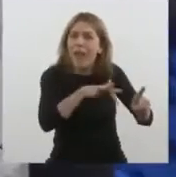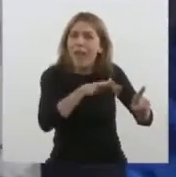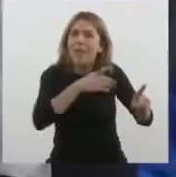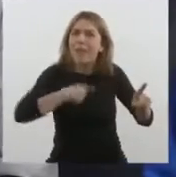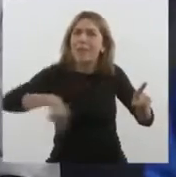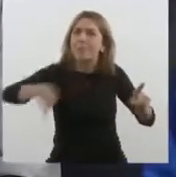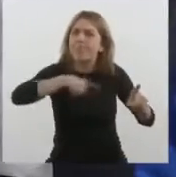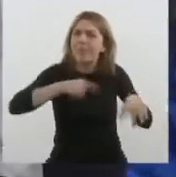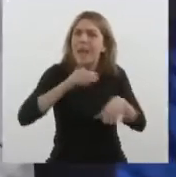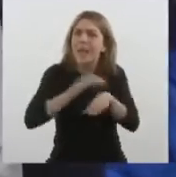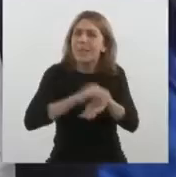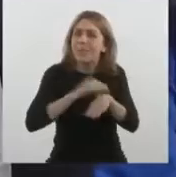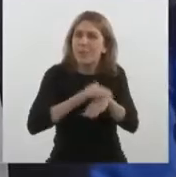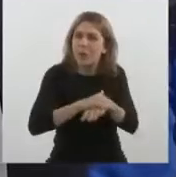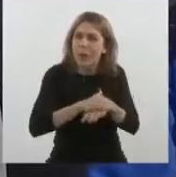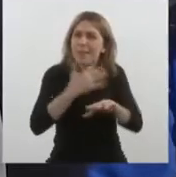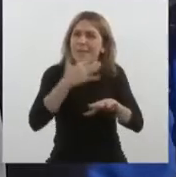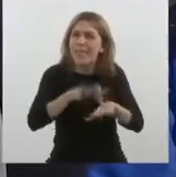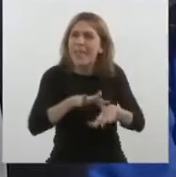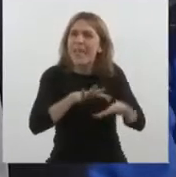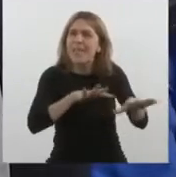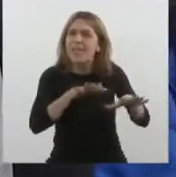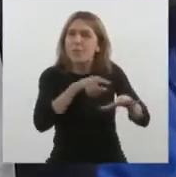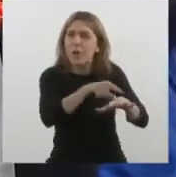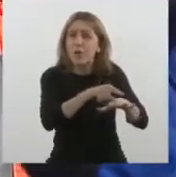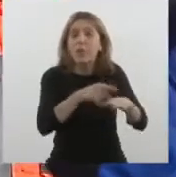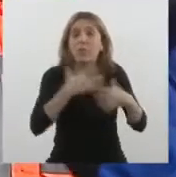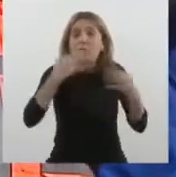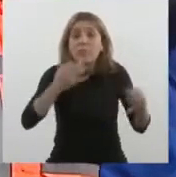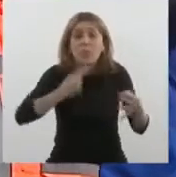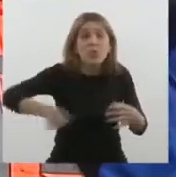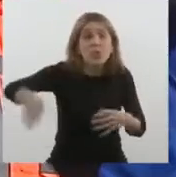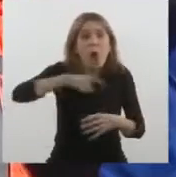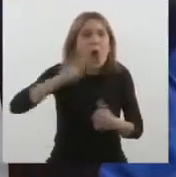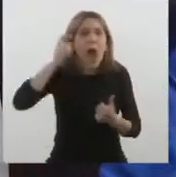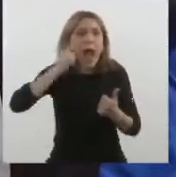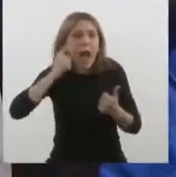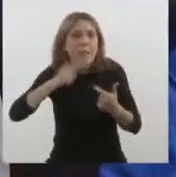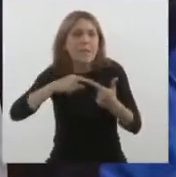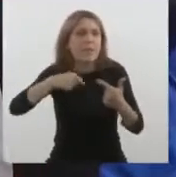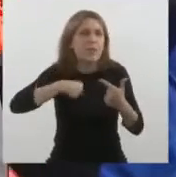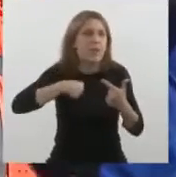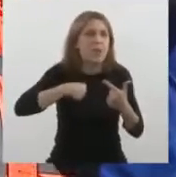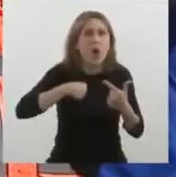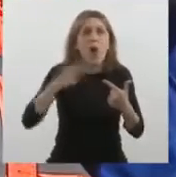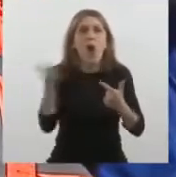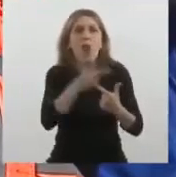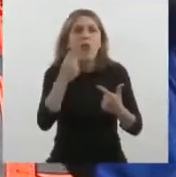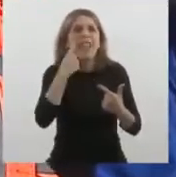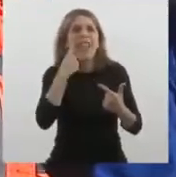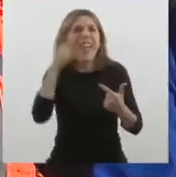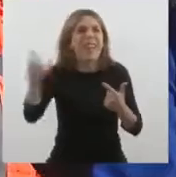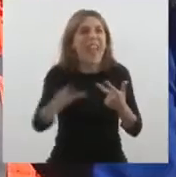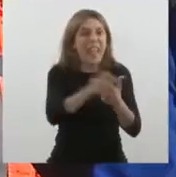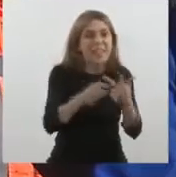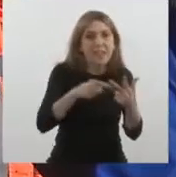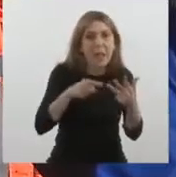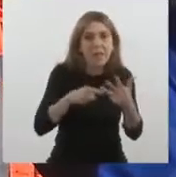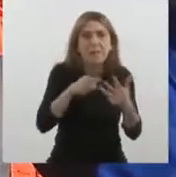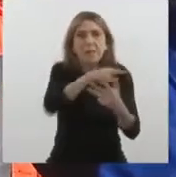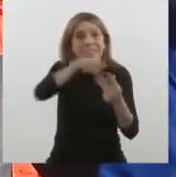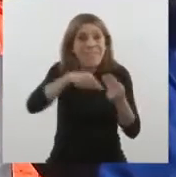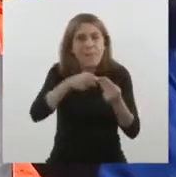momento. Y la verdad es que todos, Axel, yo, los dos intendentes, lo único que nos